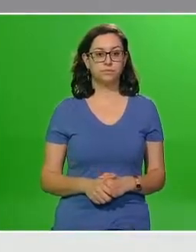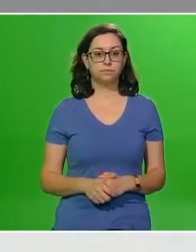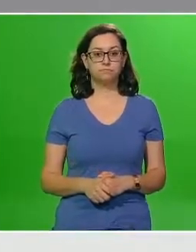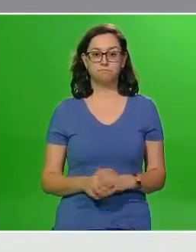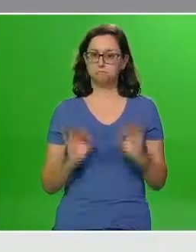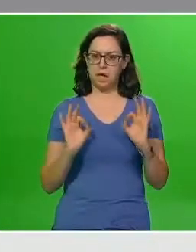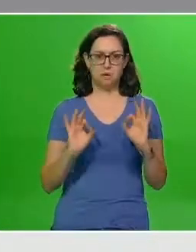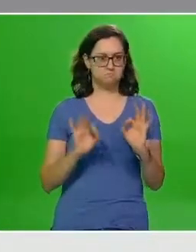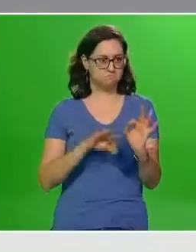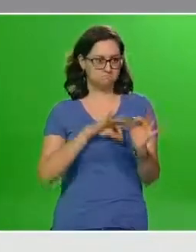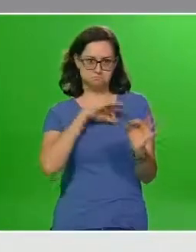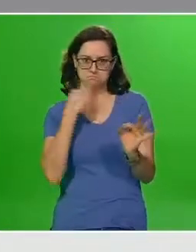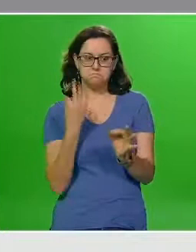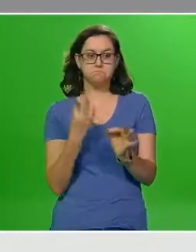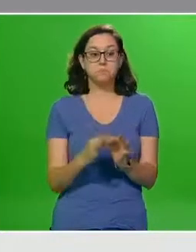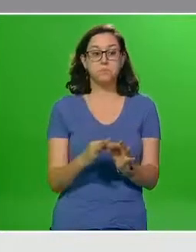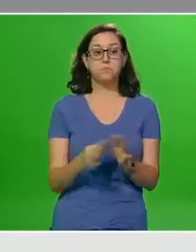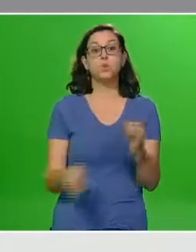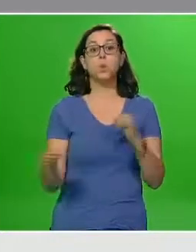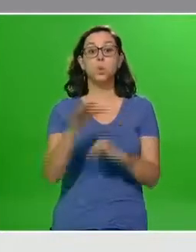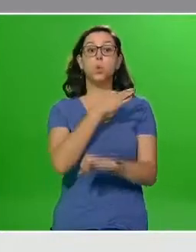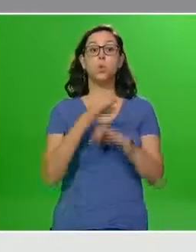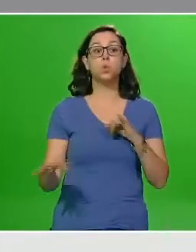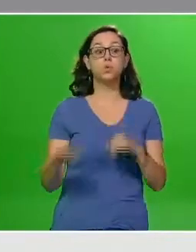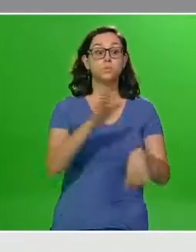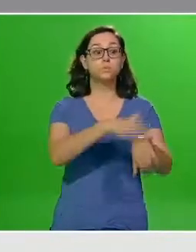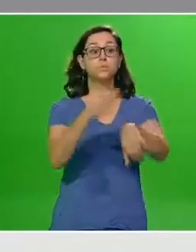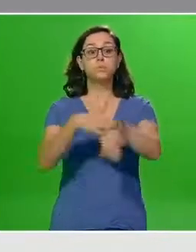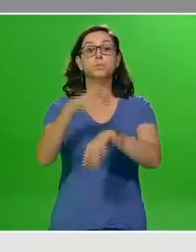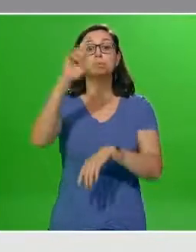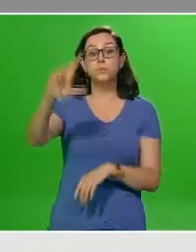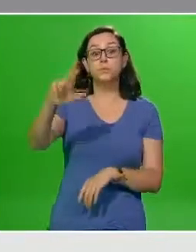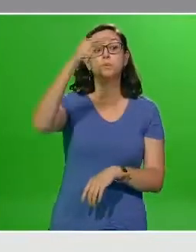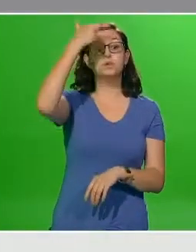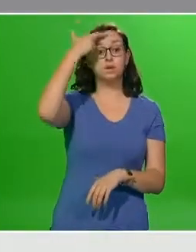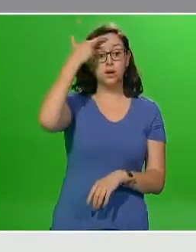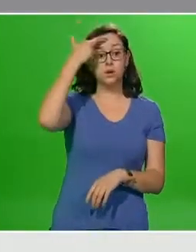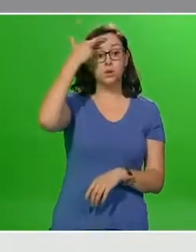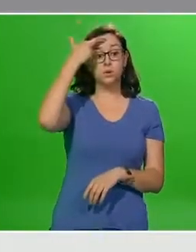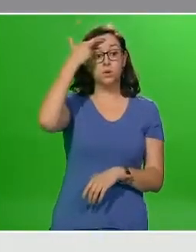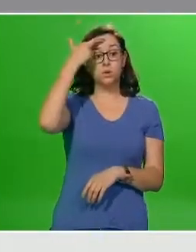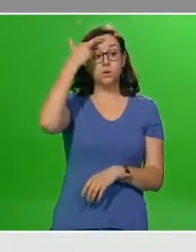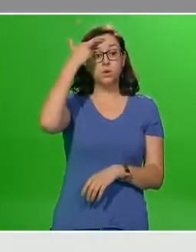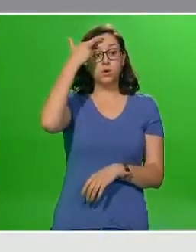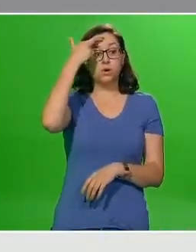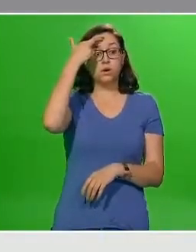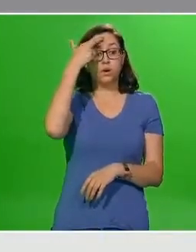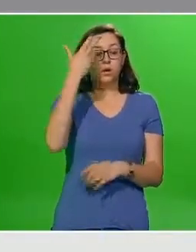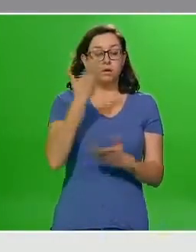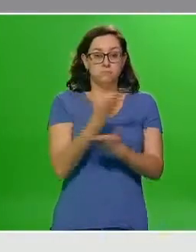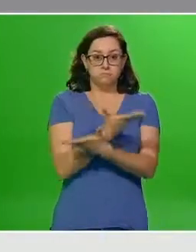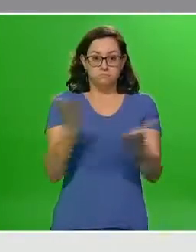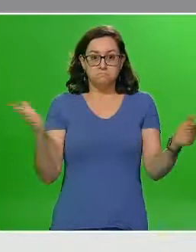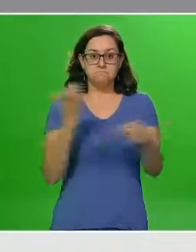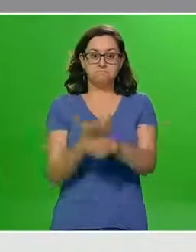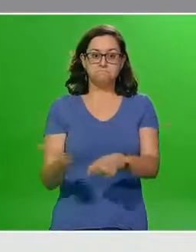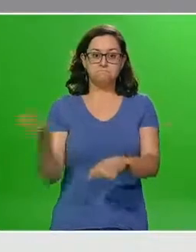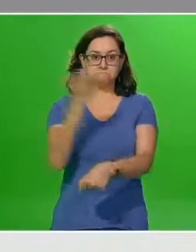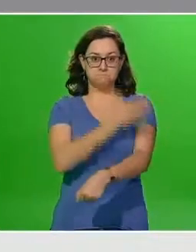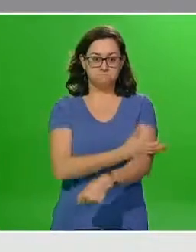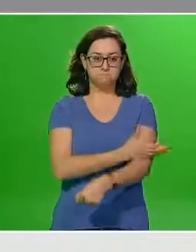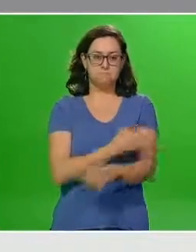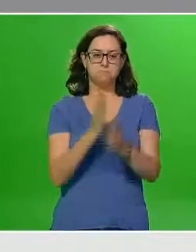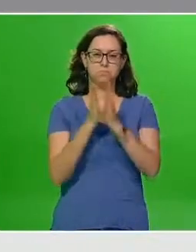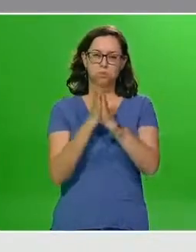Muy bien, entonces finalmente recordar, tenemos ahí, si no ahora les pido a los compañeros para seguir